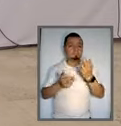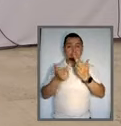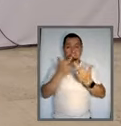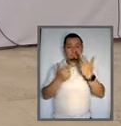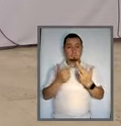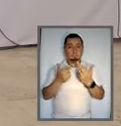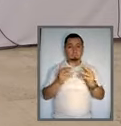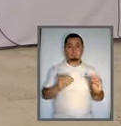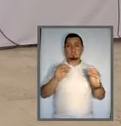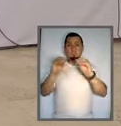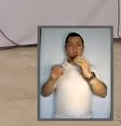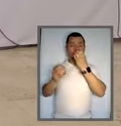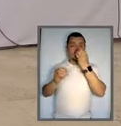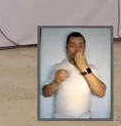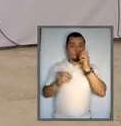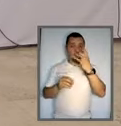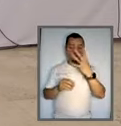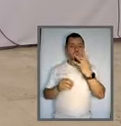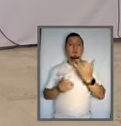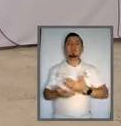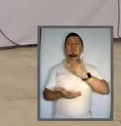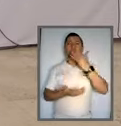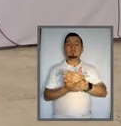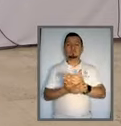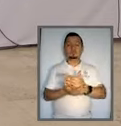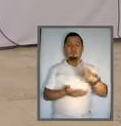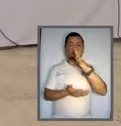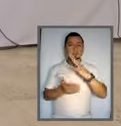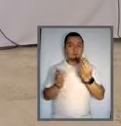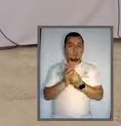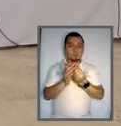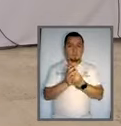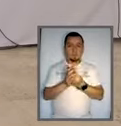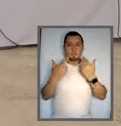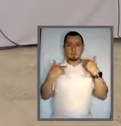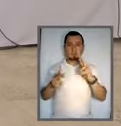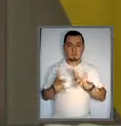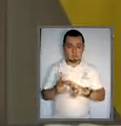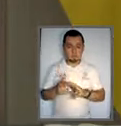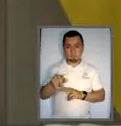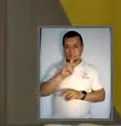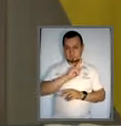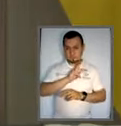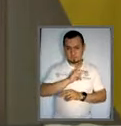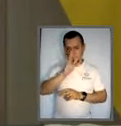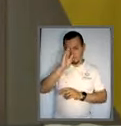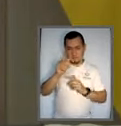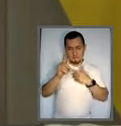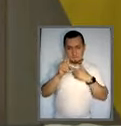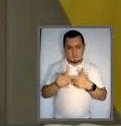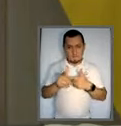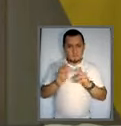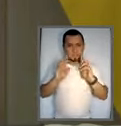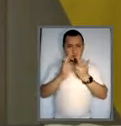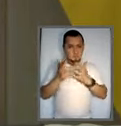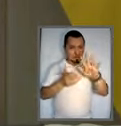regreso a actividades y, por otro lado, la suspensión definitiva de clases presenciales. Sí, en realidad las medidas van a tener que ver más con la